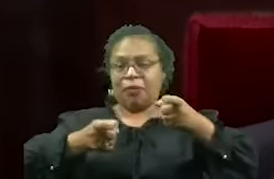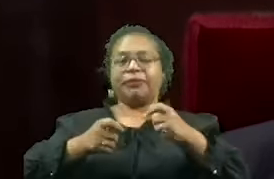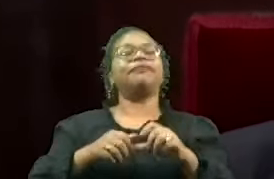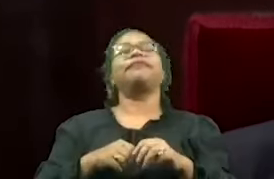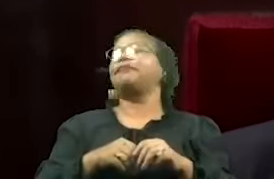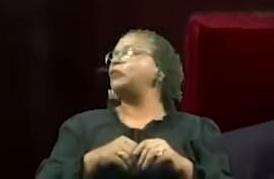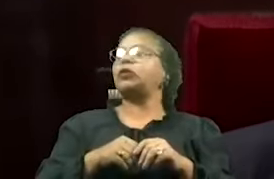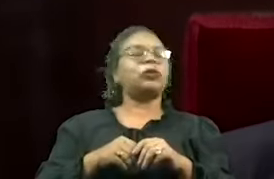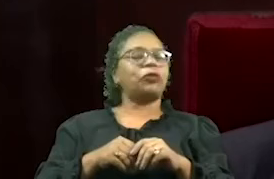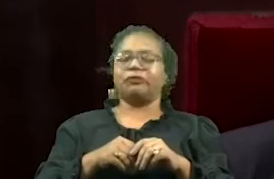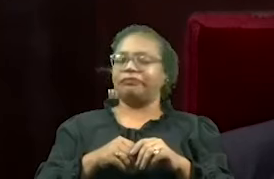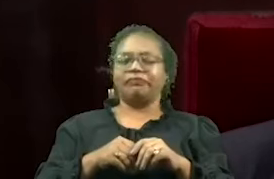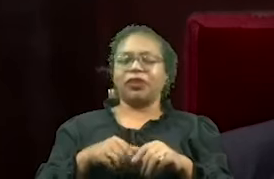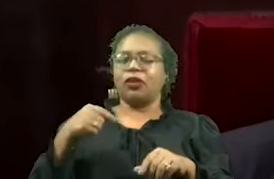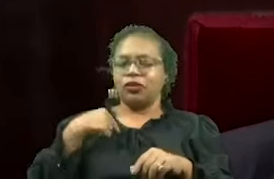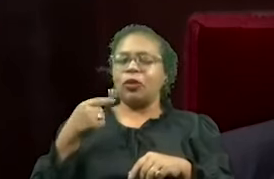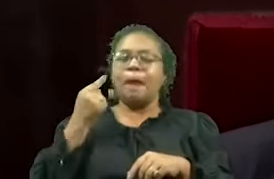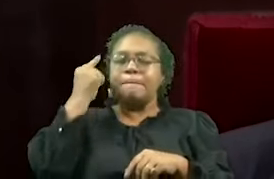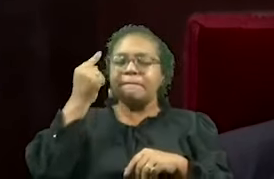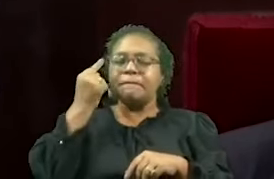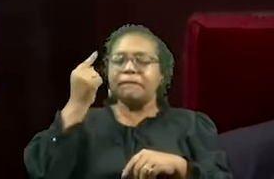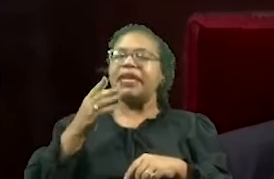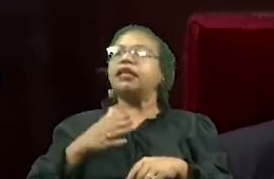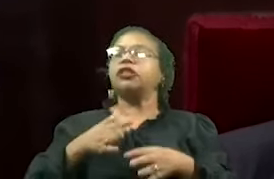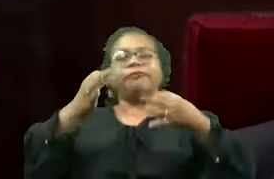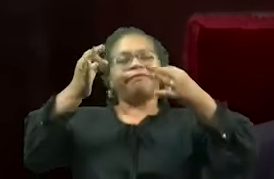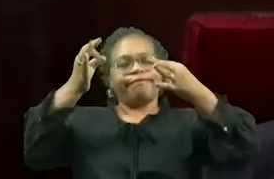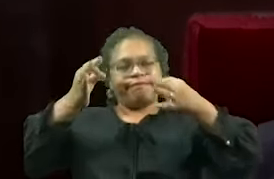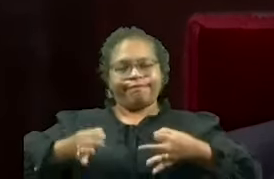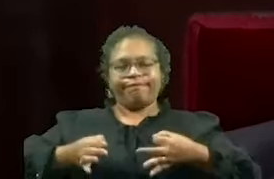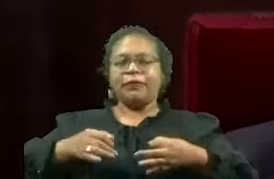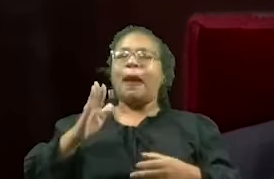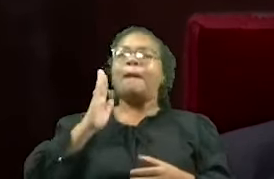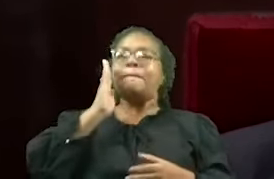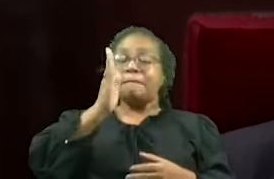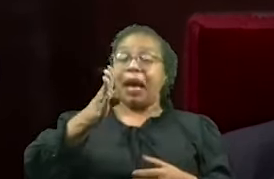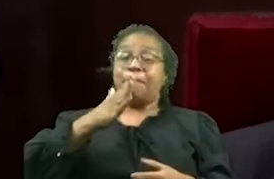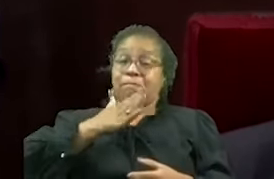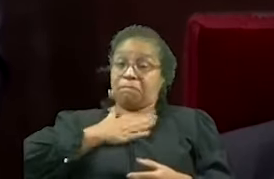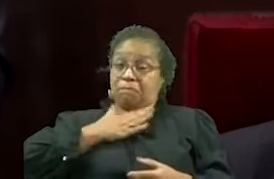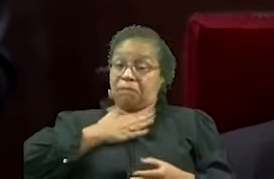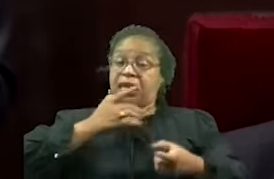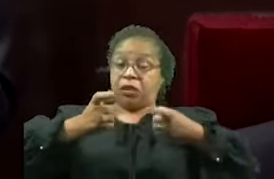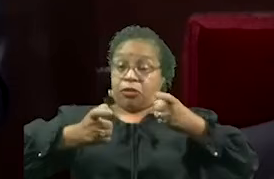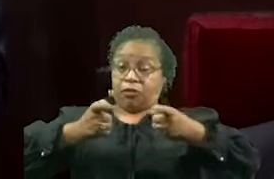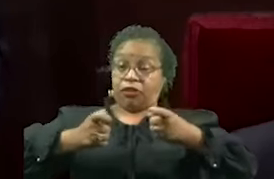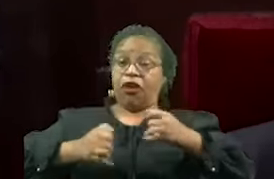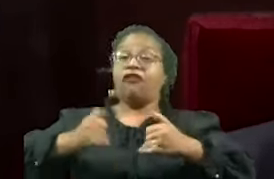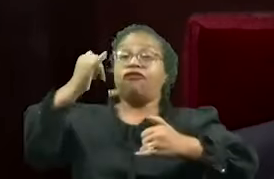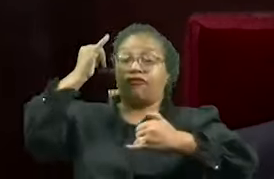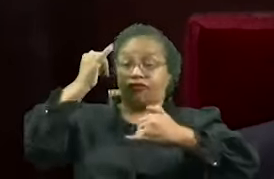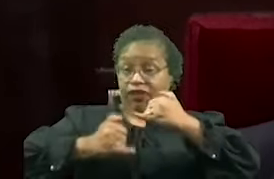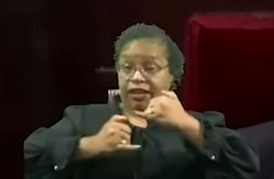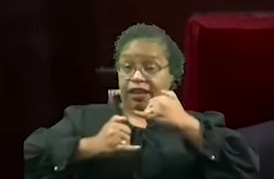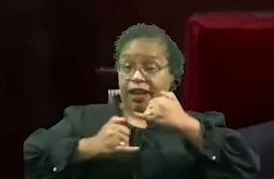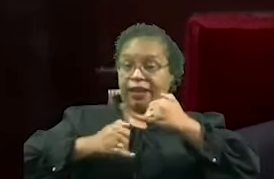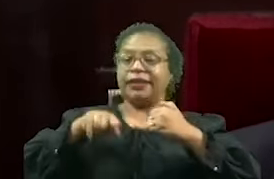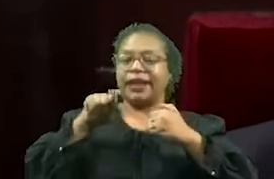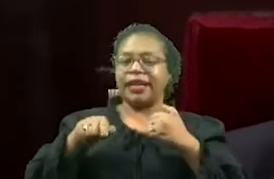anunciar con honestidad el compromiso de terminar mi mandato conduce a la libertad del